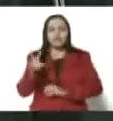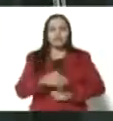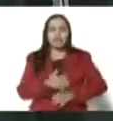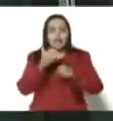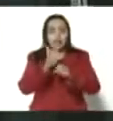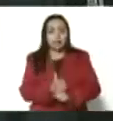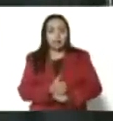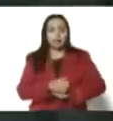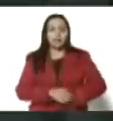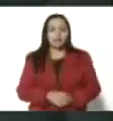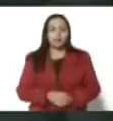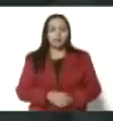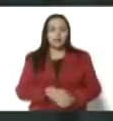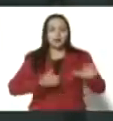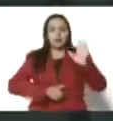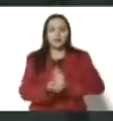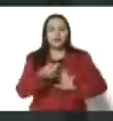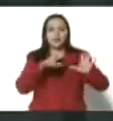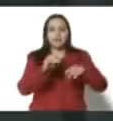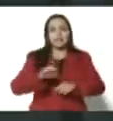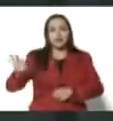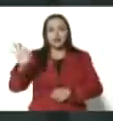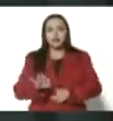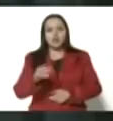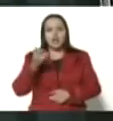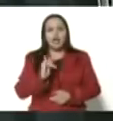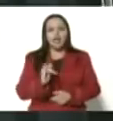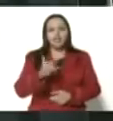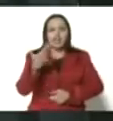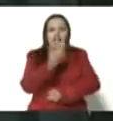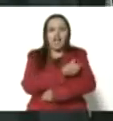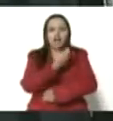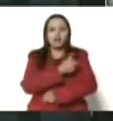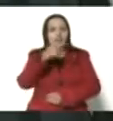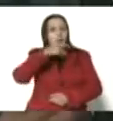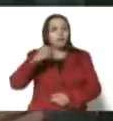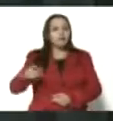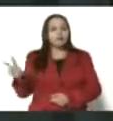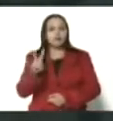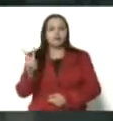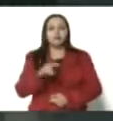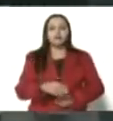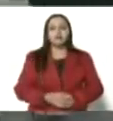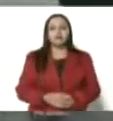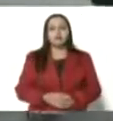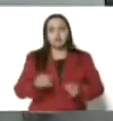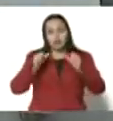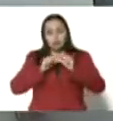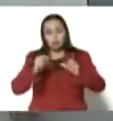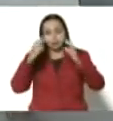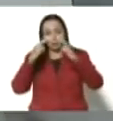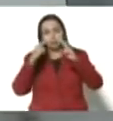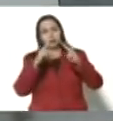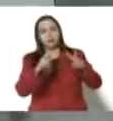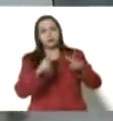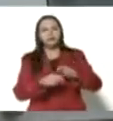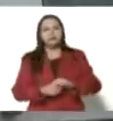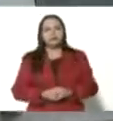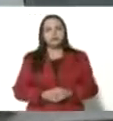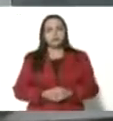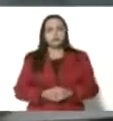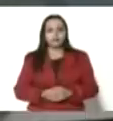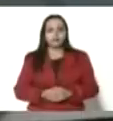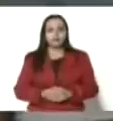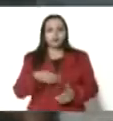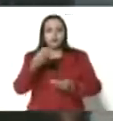les decía, más del 70% de la vacunación del pueblo de Venezuela. Siguen apreciando a través de las imágenes cómo